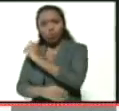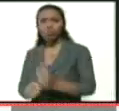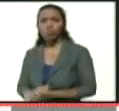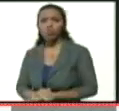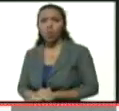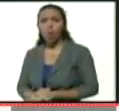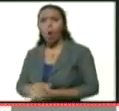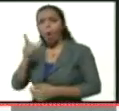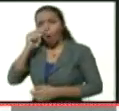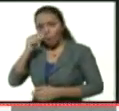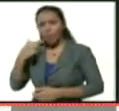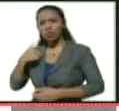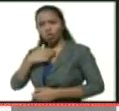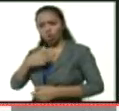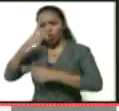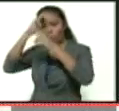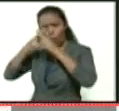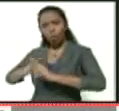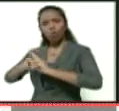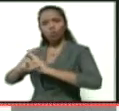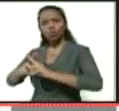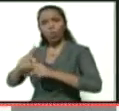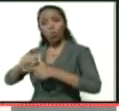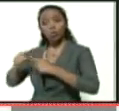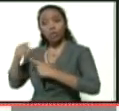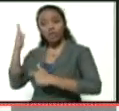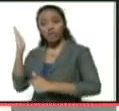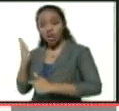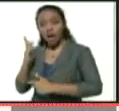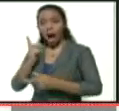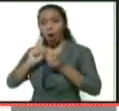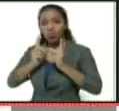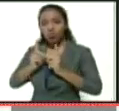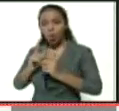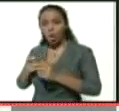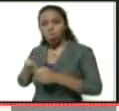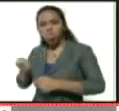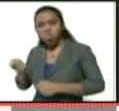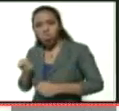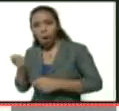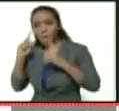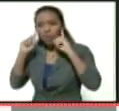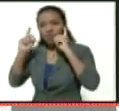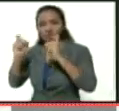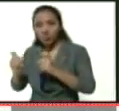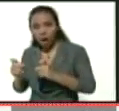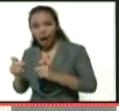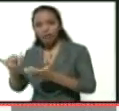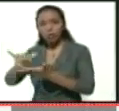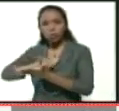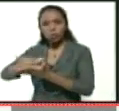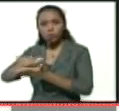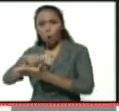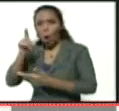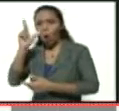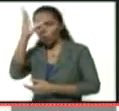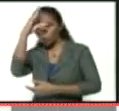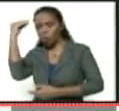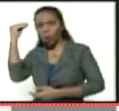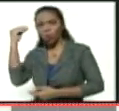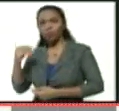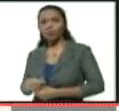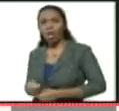Hombres de honor. Entonces viene el extorsionador profesional de Nueva York, don Donald Trump,